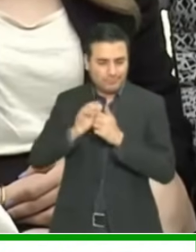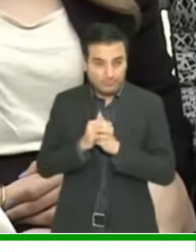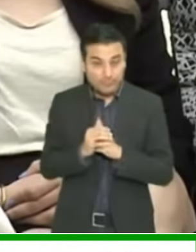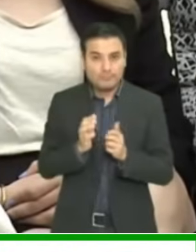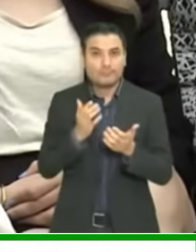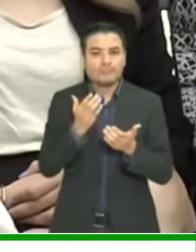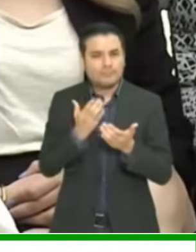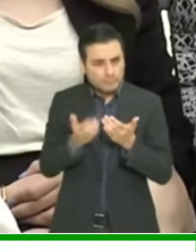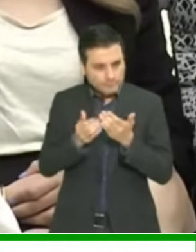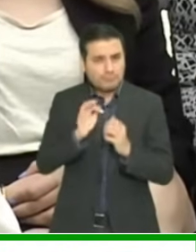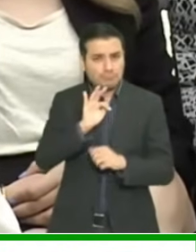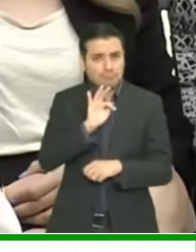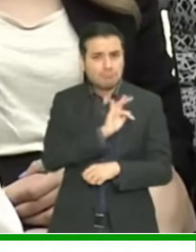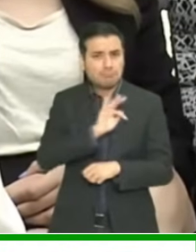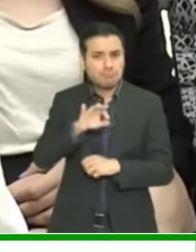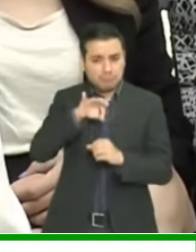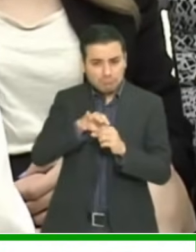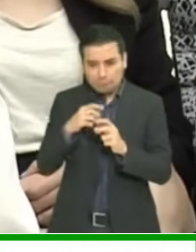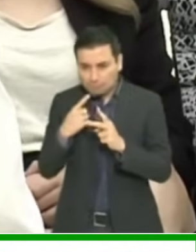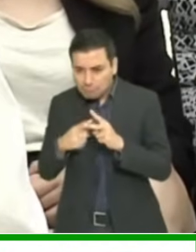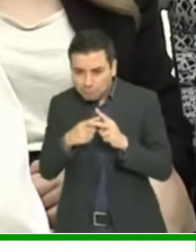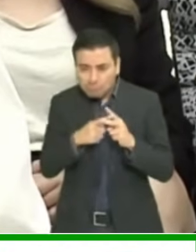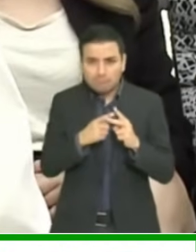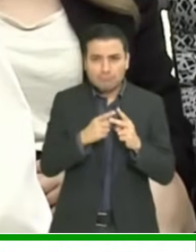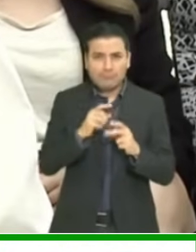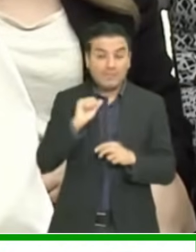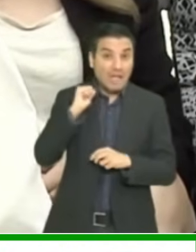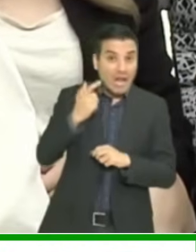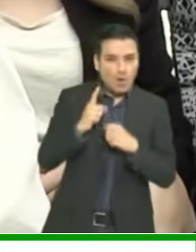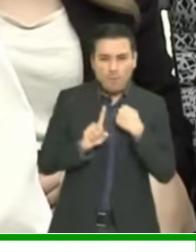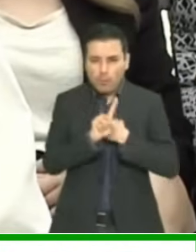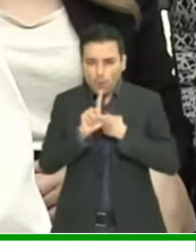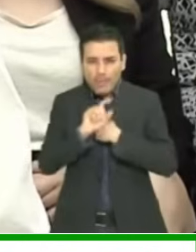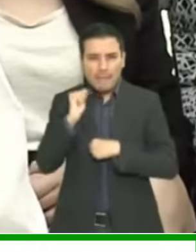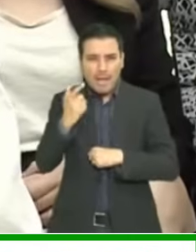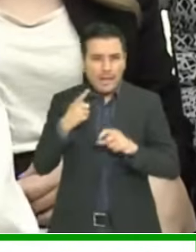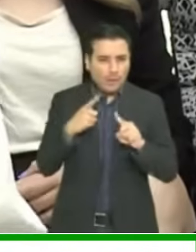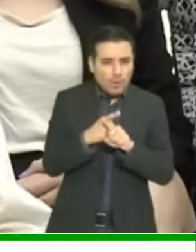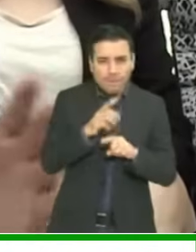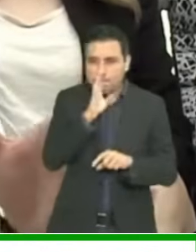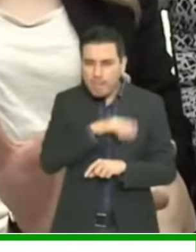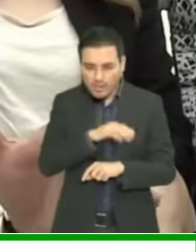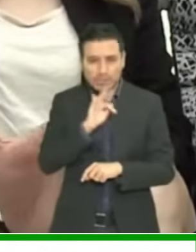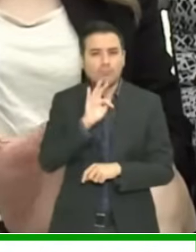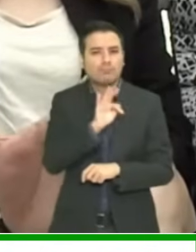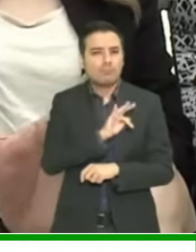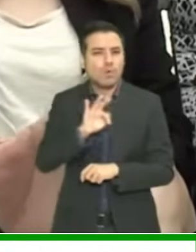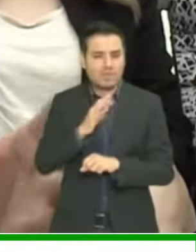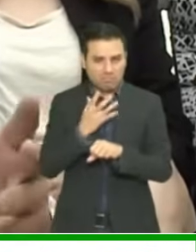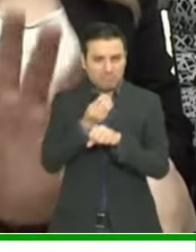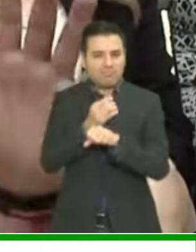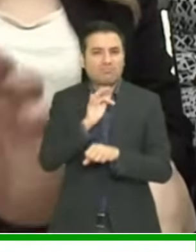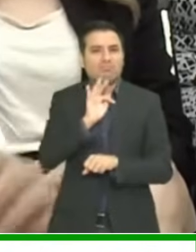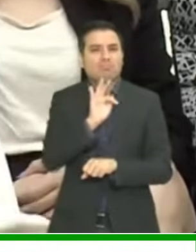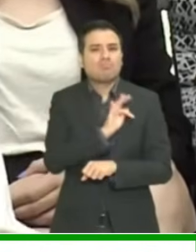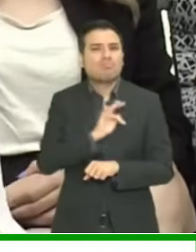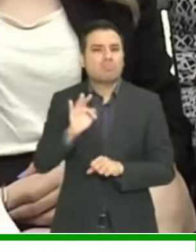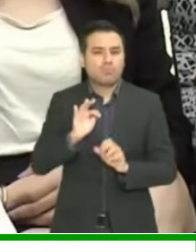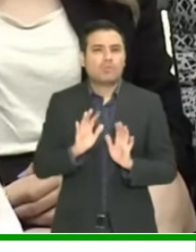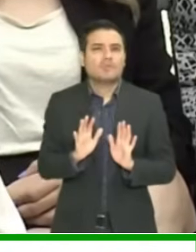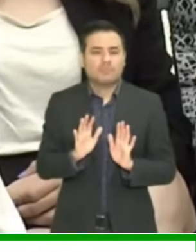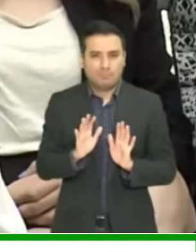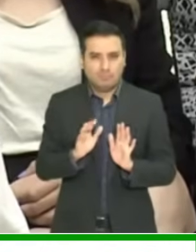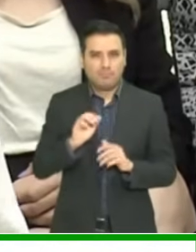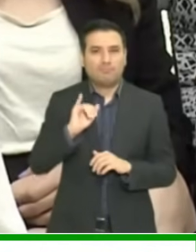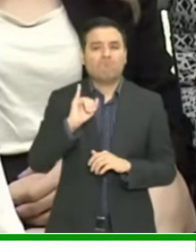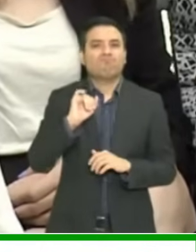para atenderlo, para atender las inconsistencias, para atender las diferencias, para atender lo que esencialmente